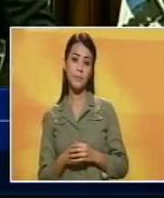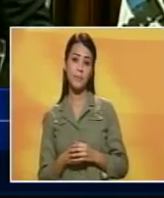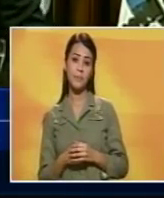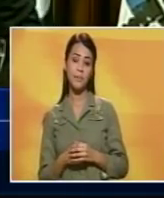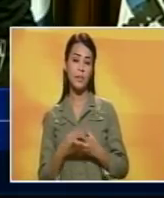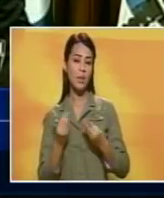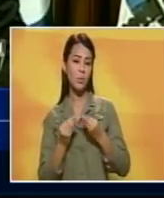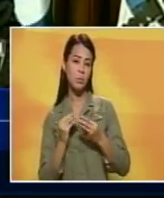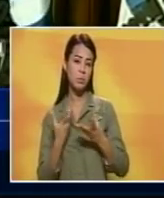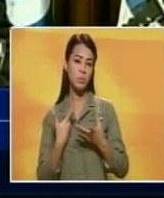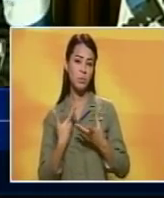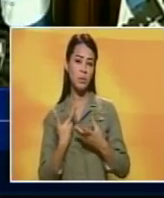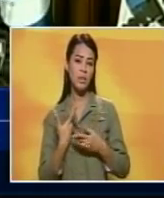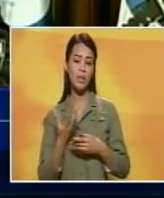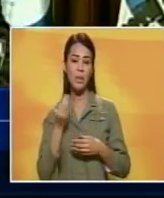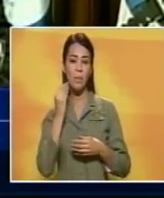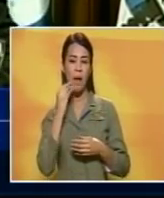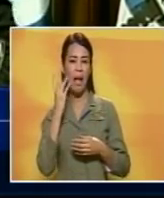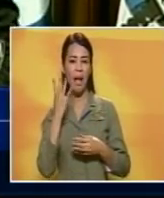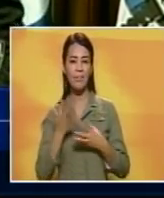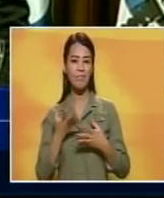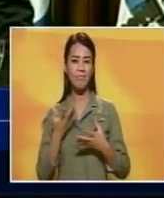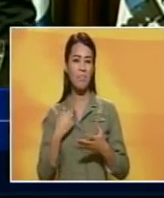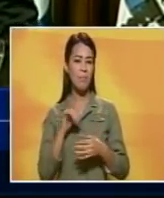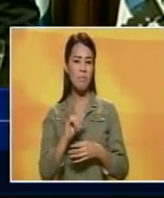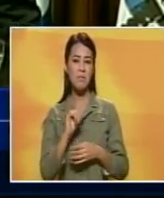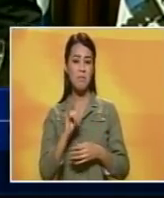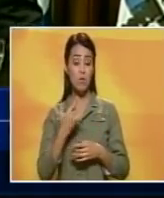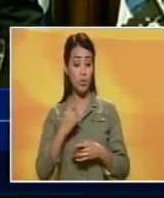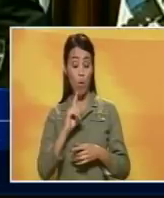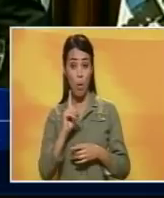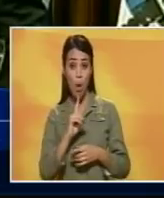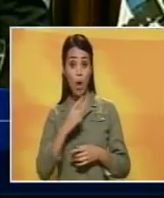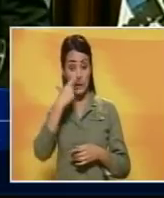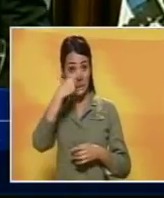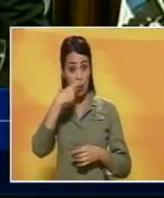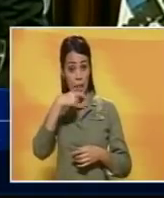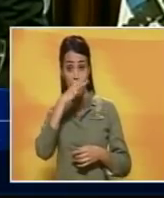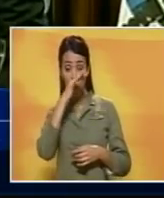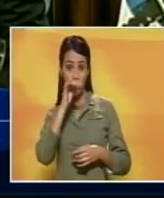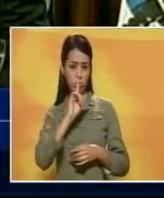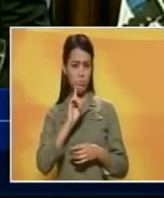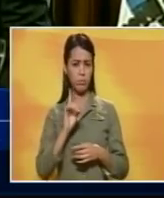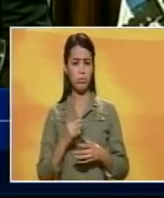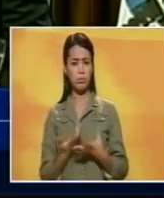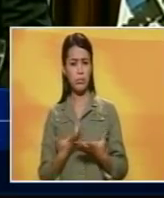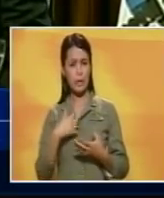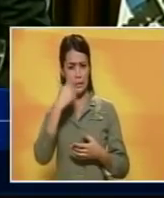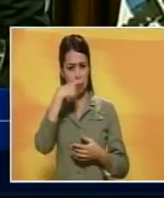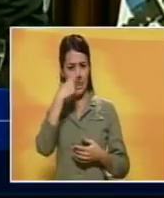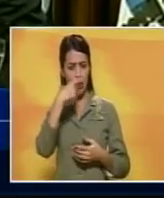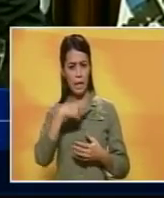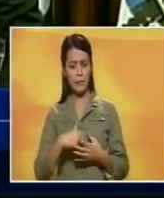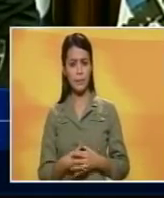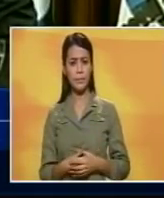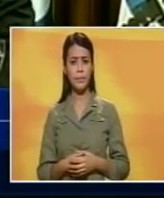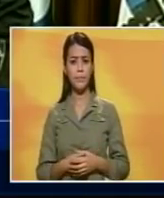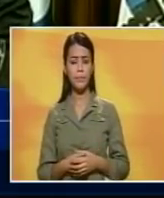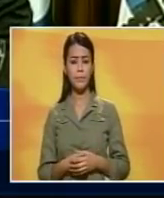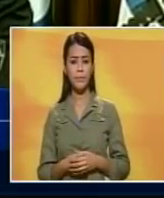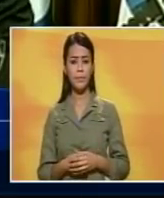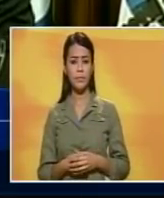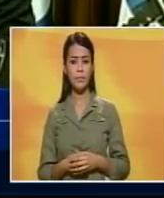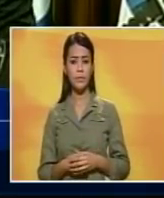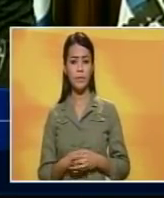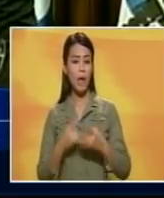caricaturesco y bochornoso de lo mismo. Hay que verlo con seriedad, eso que usted acaba de referir. Calculen ustedes